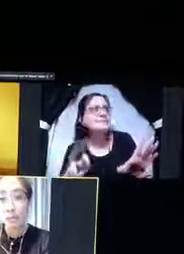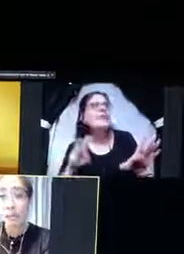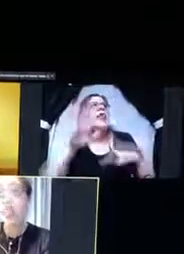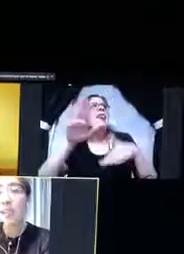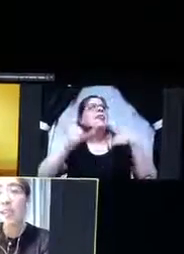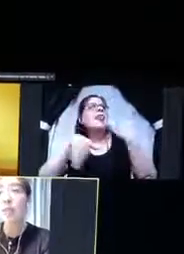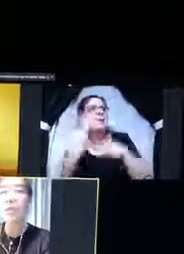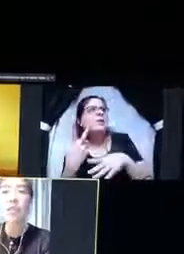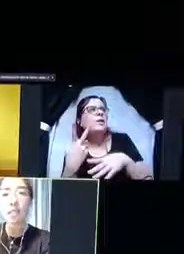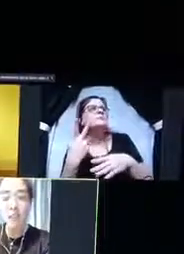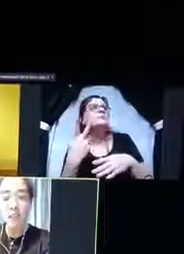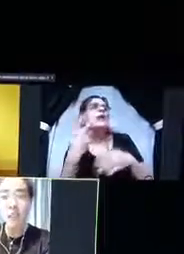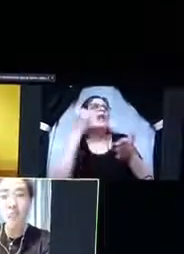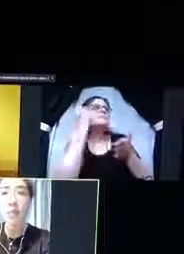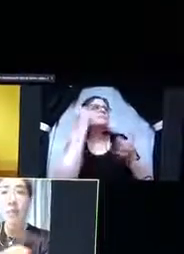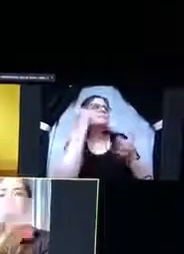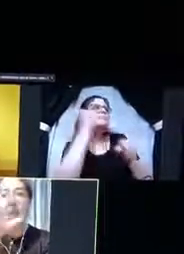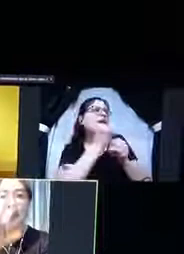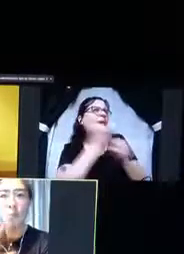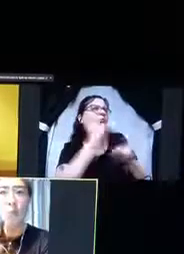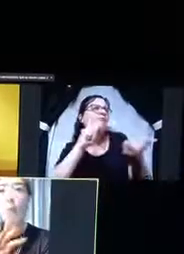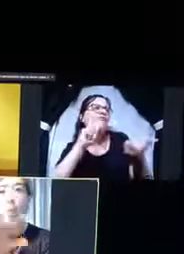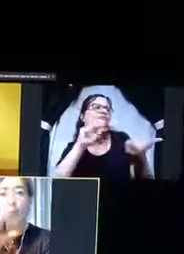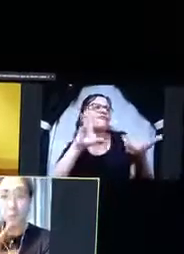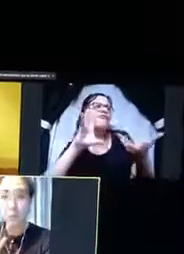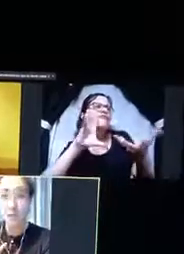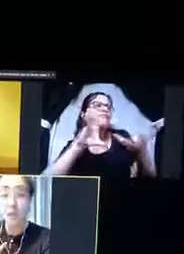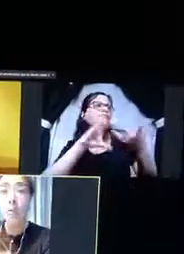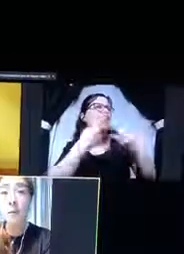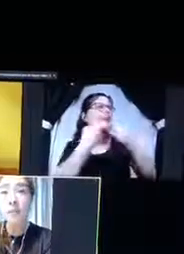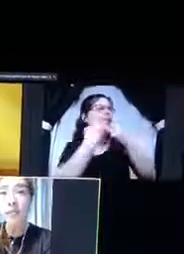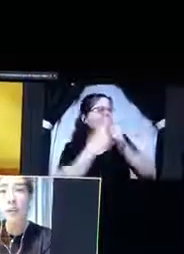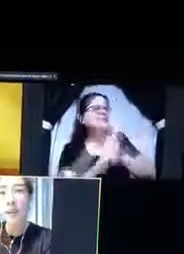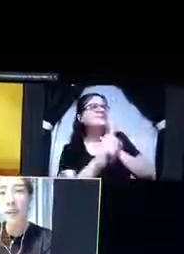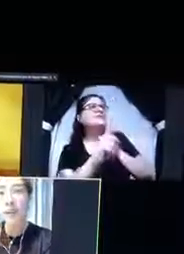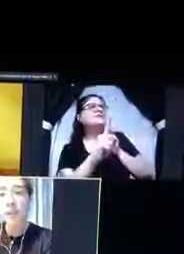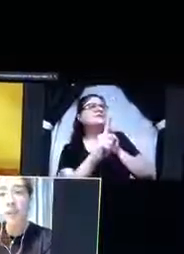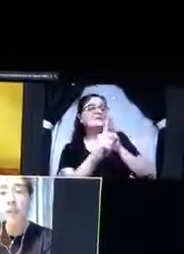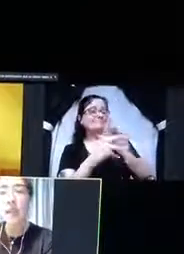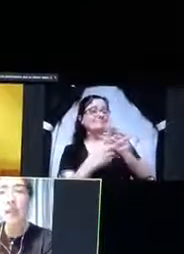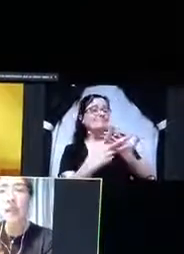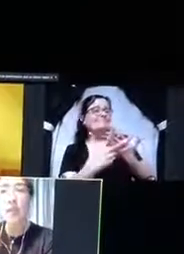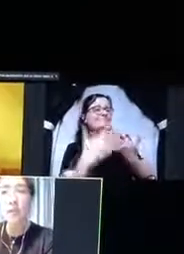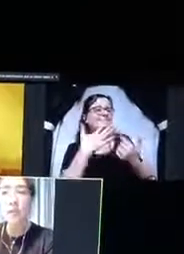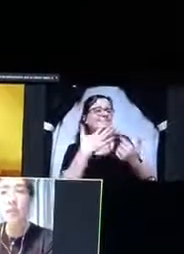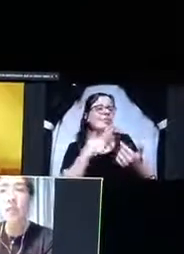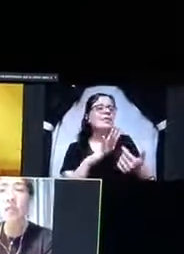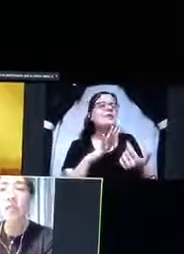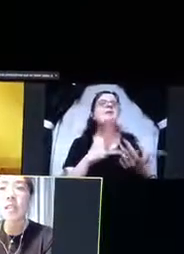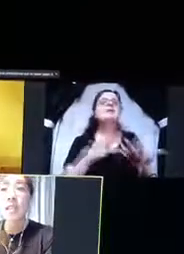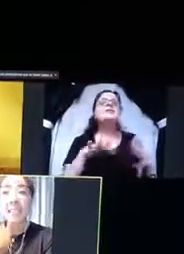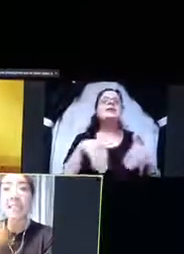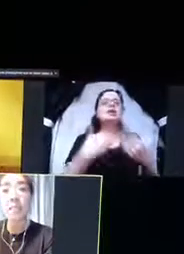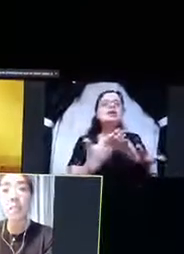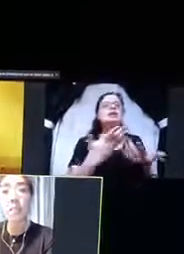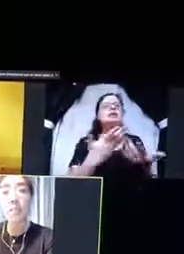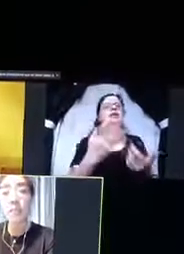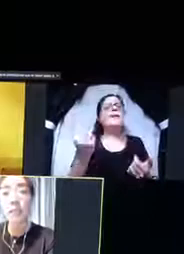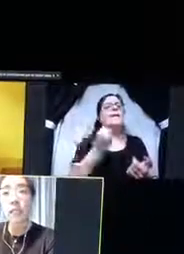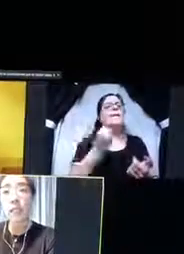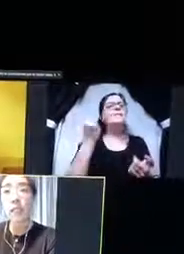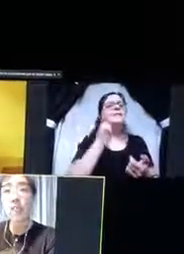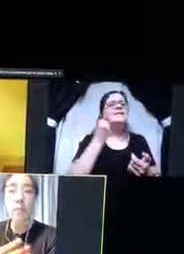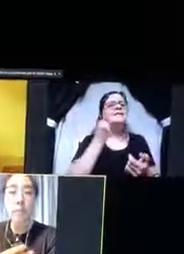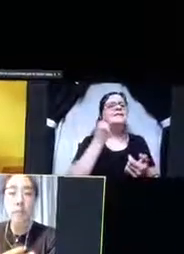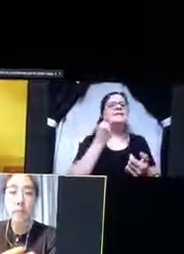dando vuelta, y es cuestión de sentarnos y por ahí leer algunos, como para tener un refresque de qué sucede. Entonces, este seguimiento es